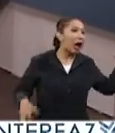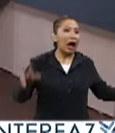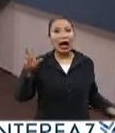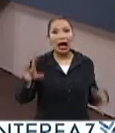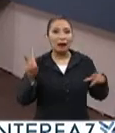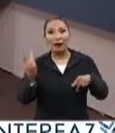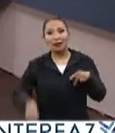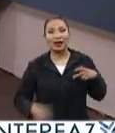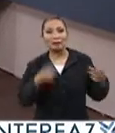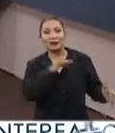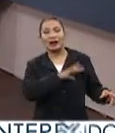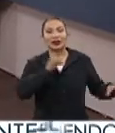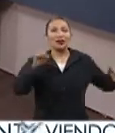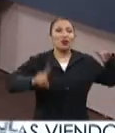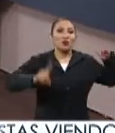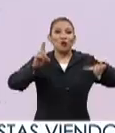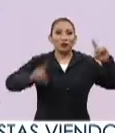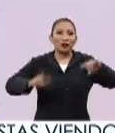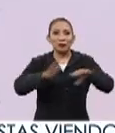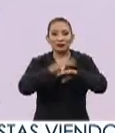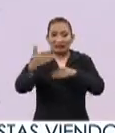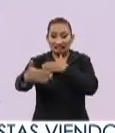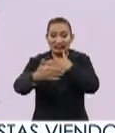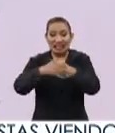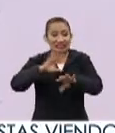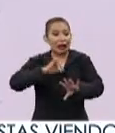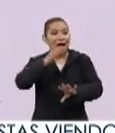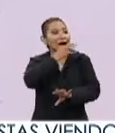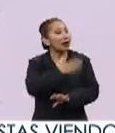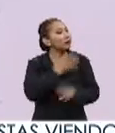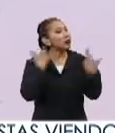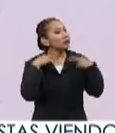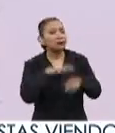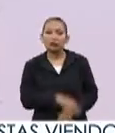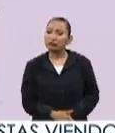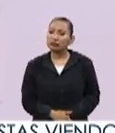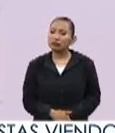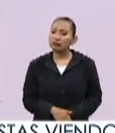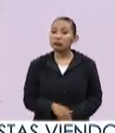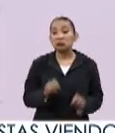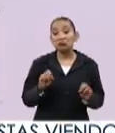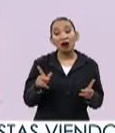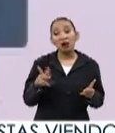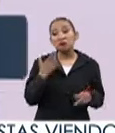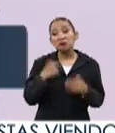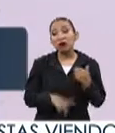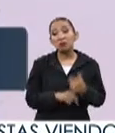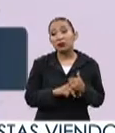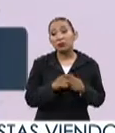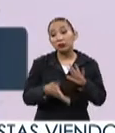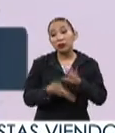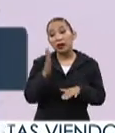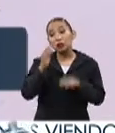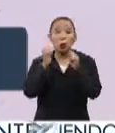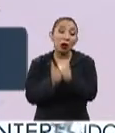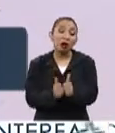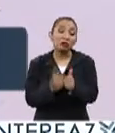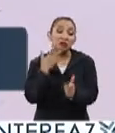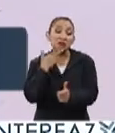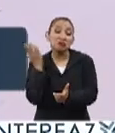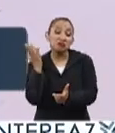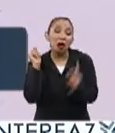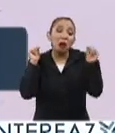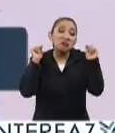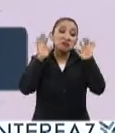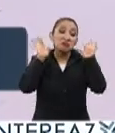por decirse, de miedo, incertidumbre, por el hecho de que me dijeron mis profesores, pues ok, no hay problema, ¿te vas o no te vas? ¿Te arriesgas o